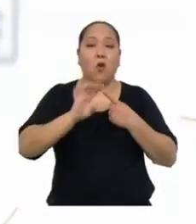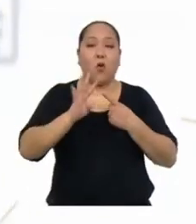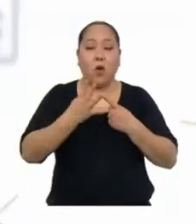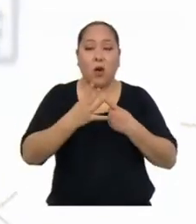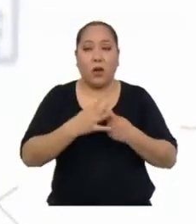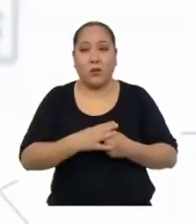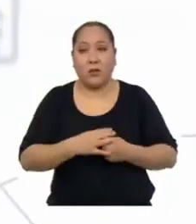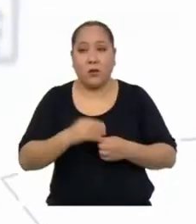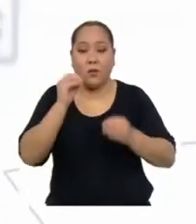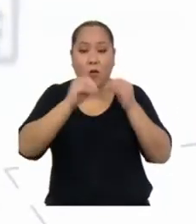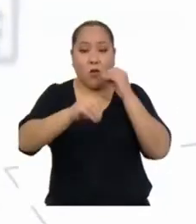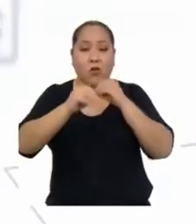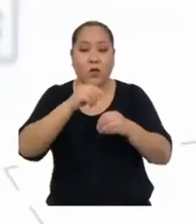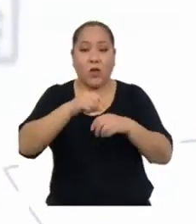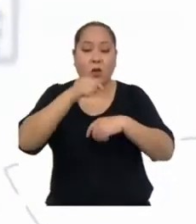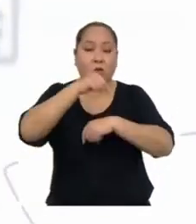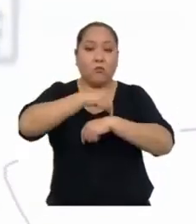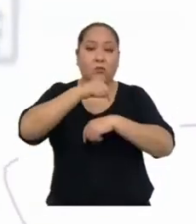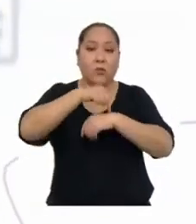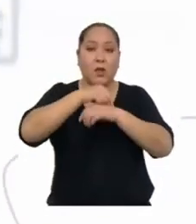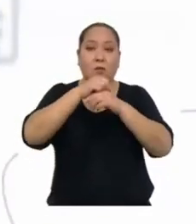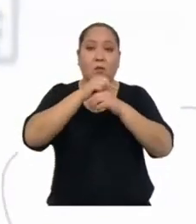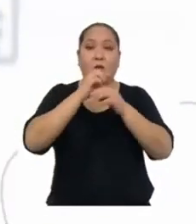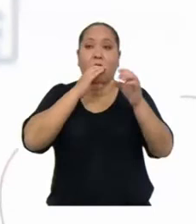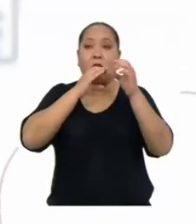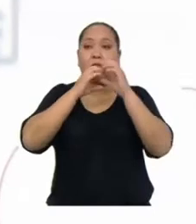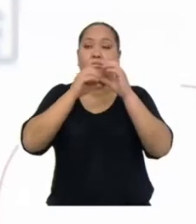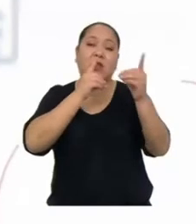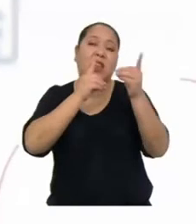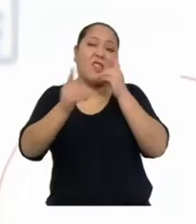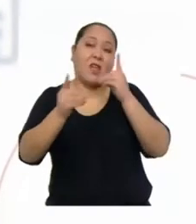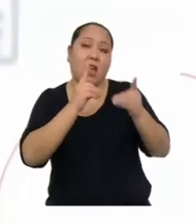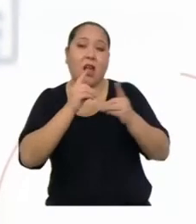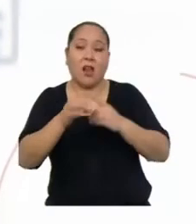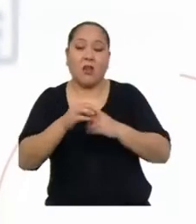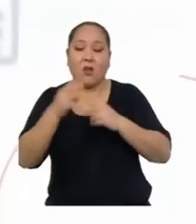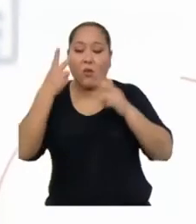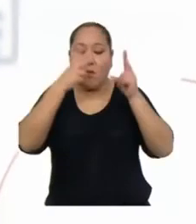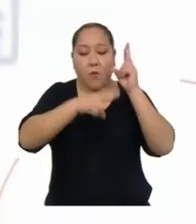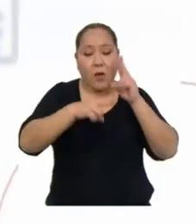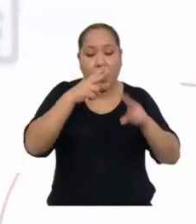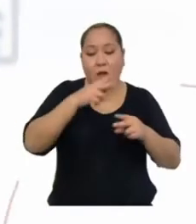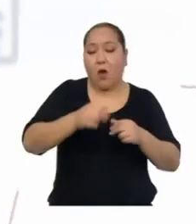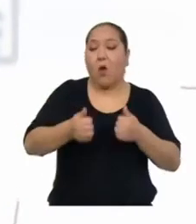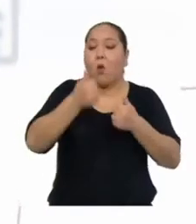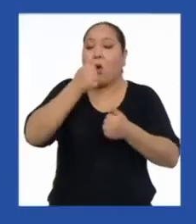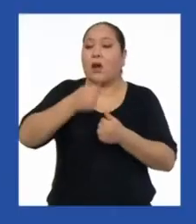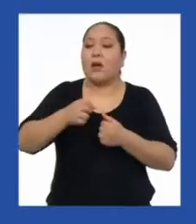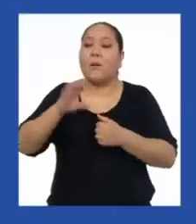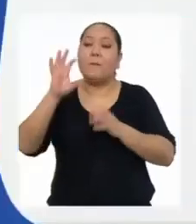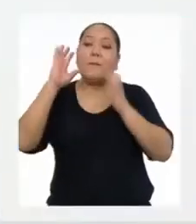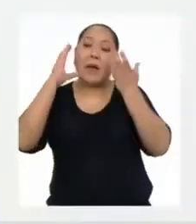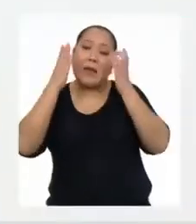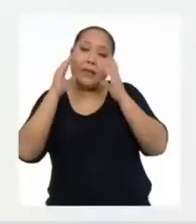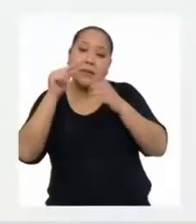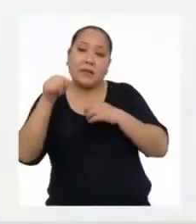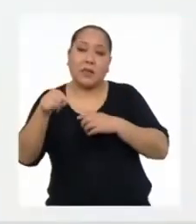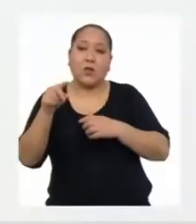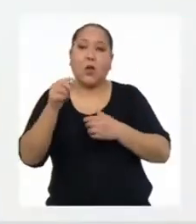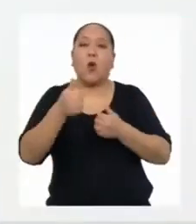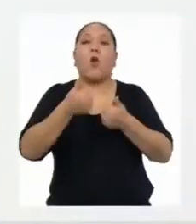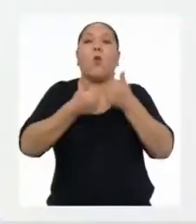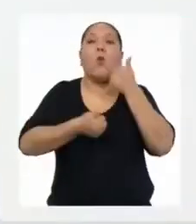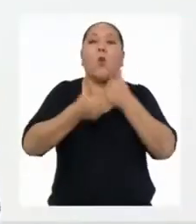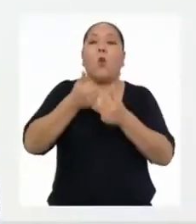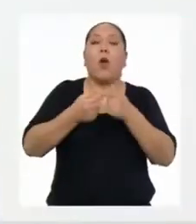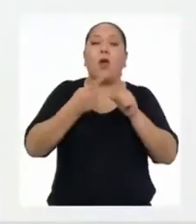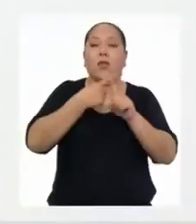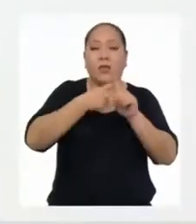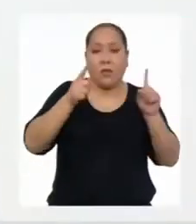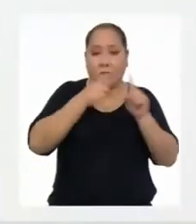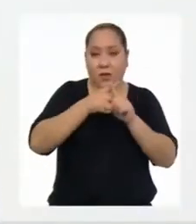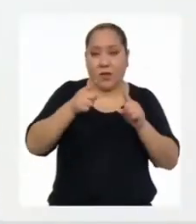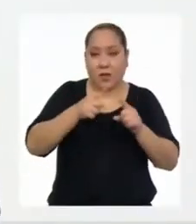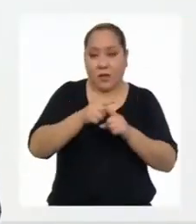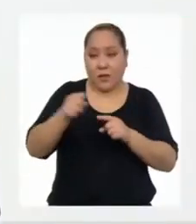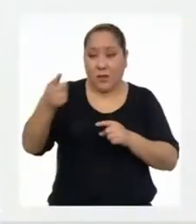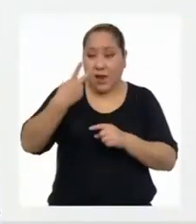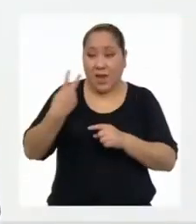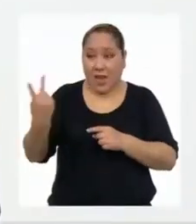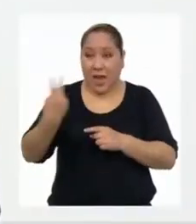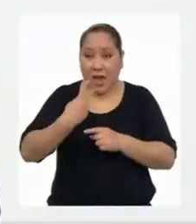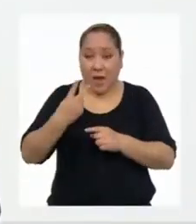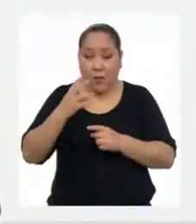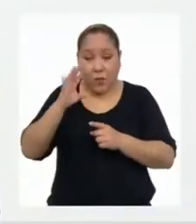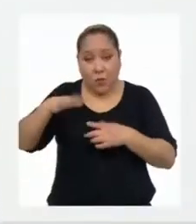se incluya lo que nos diferencia y nos une a fin de alcanzar objetivos comunes. Muy bien. Ahora que